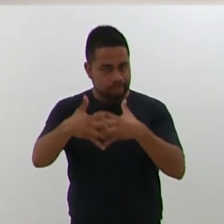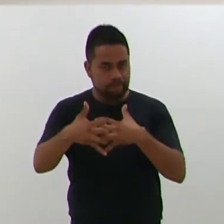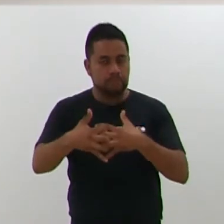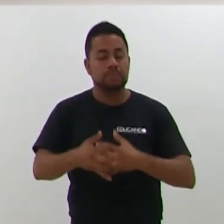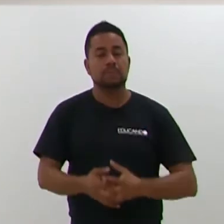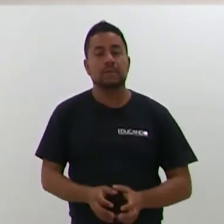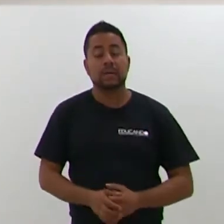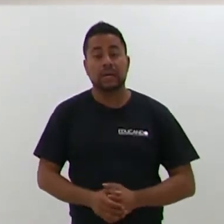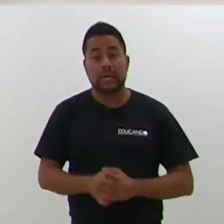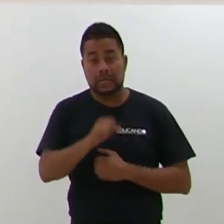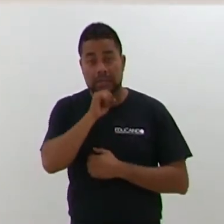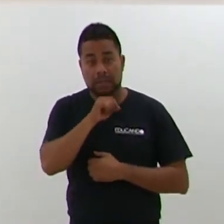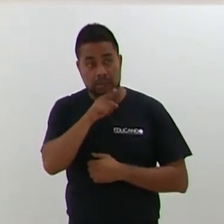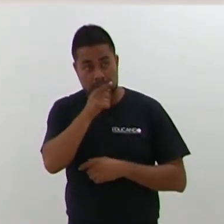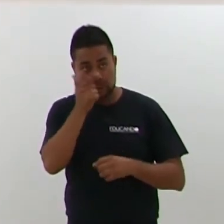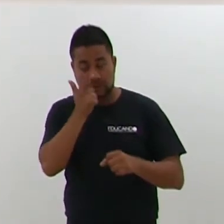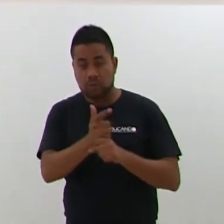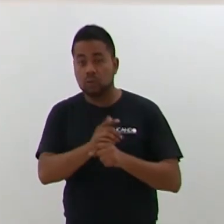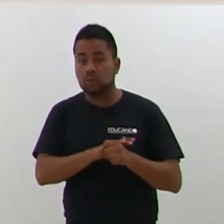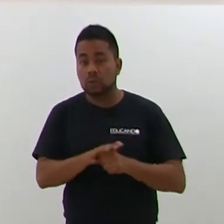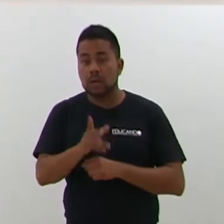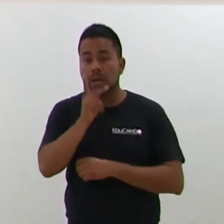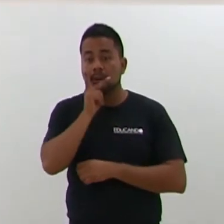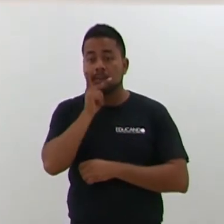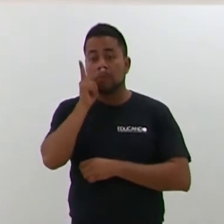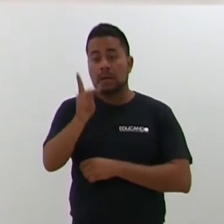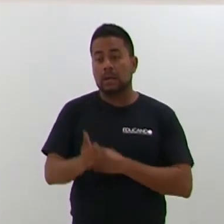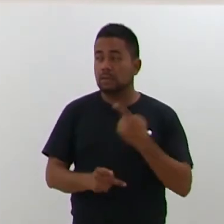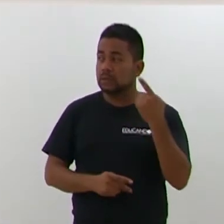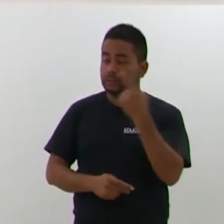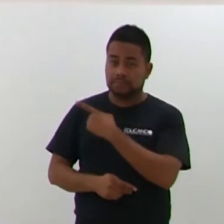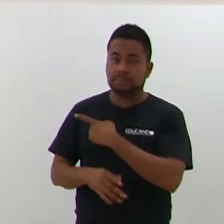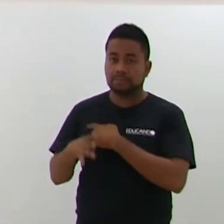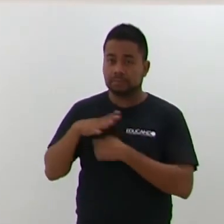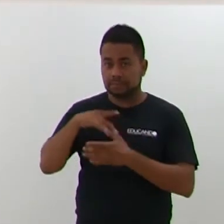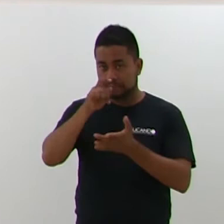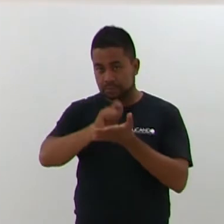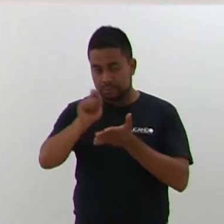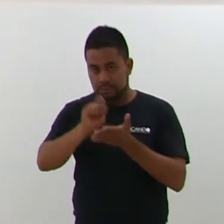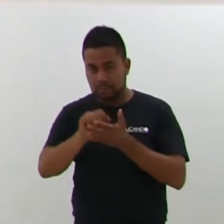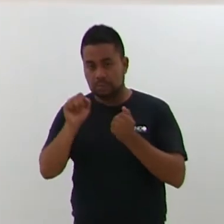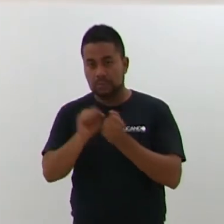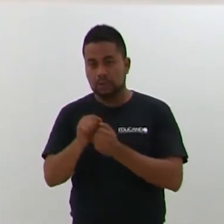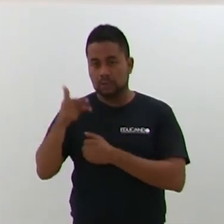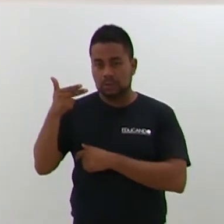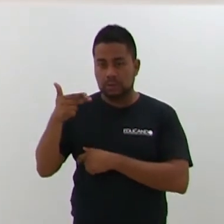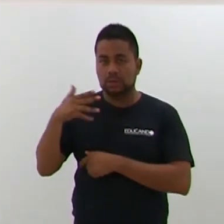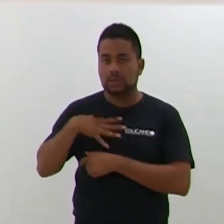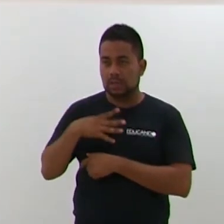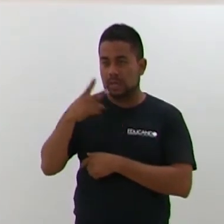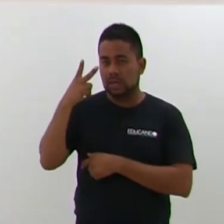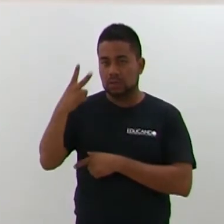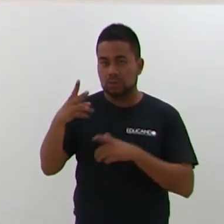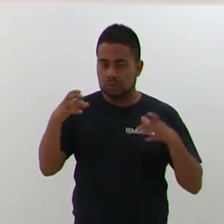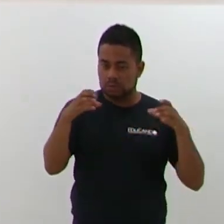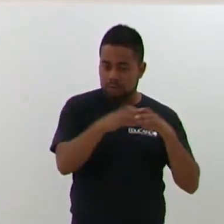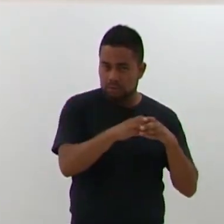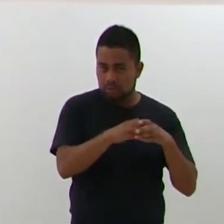queremos encontrar hoy son palabras que están escritas con H. Acá hay dos